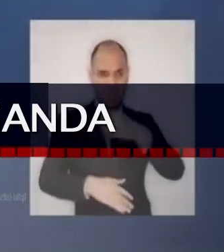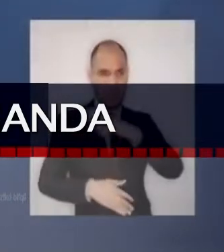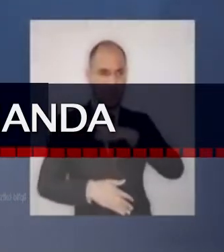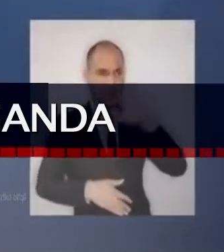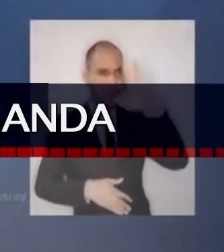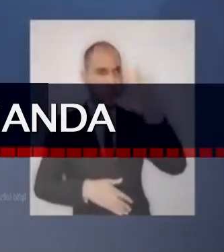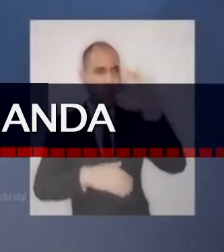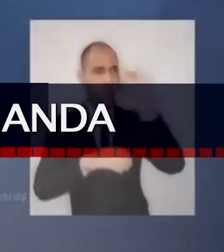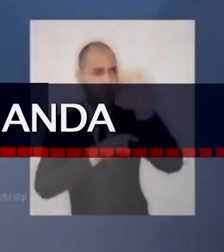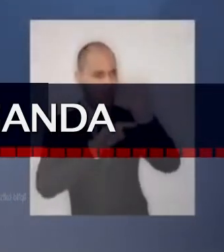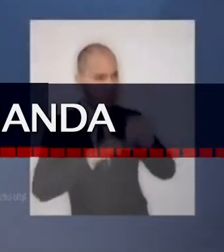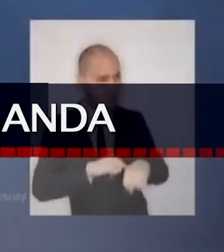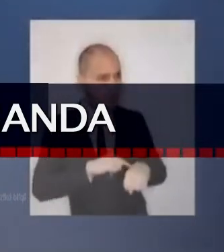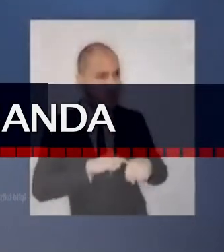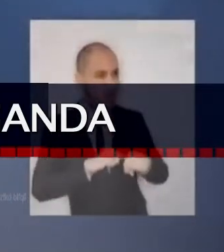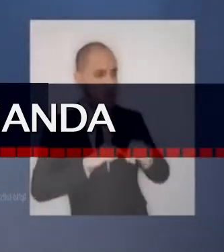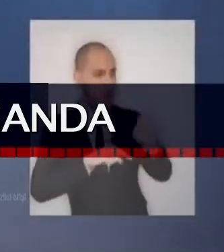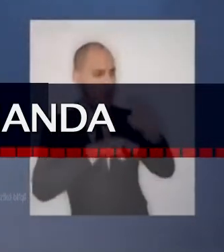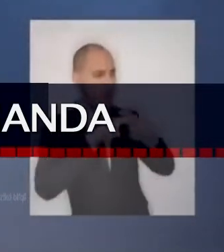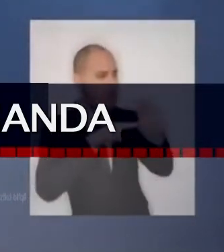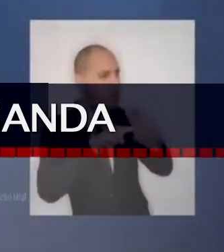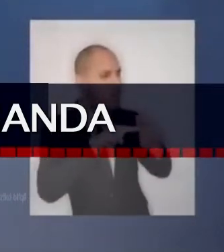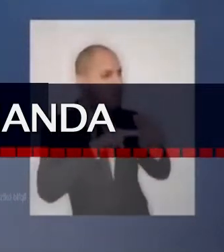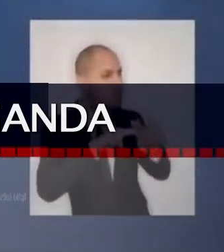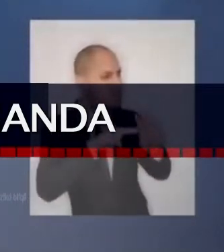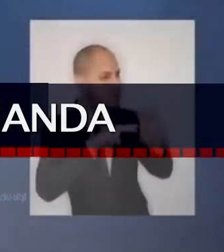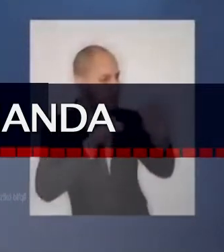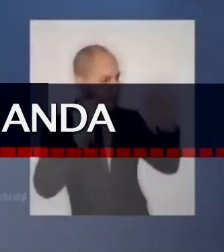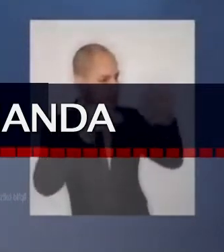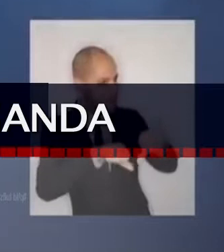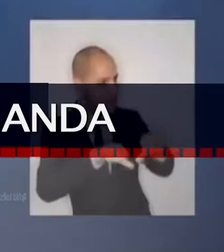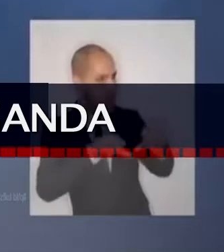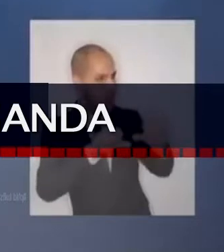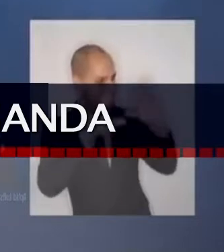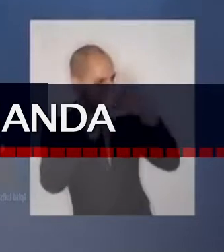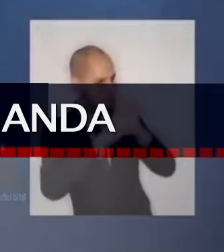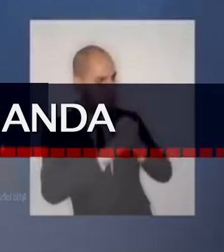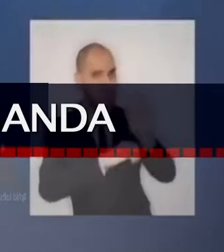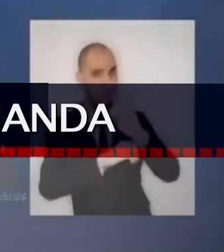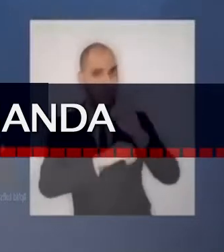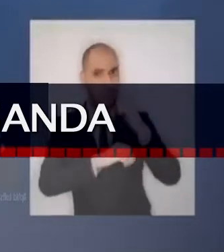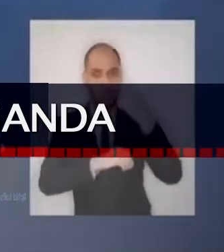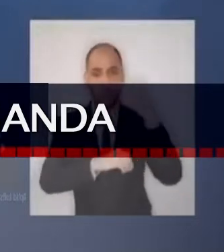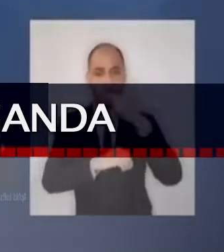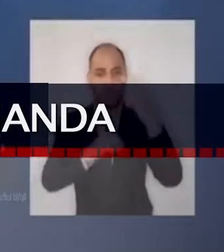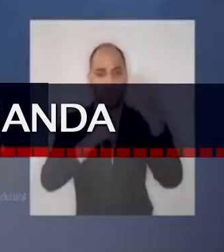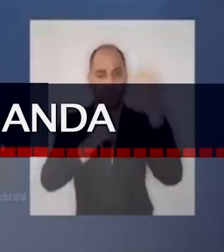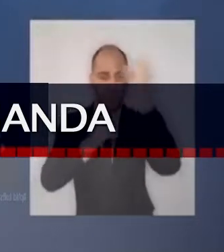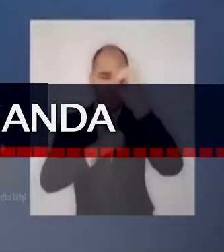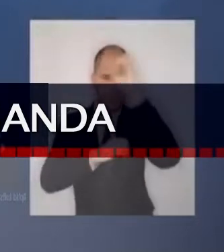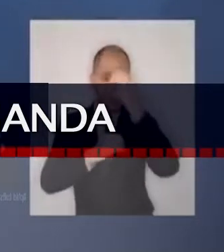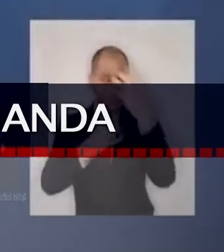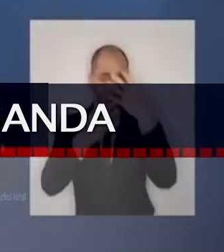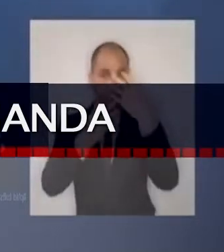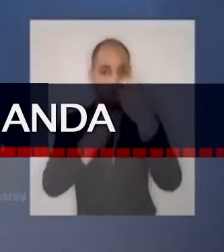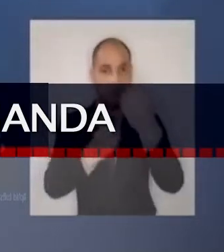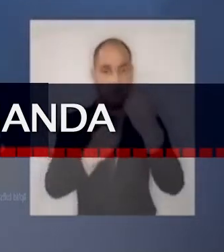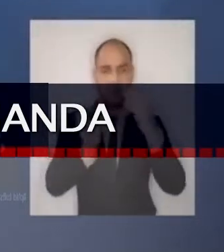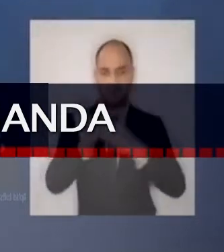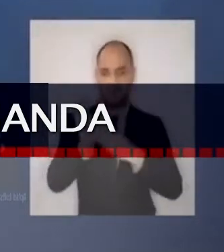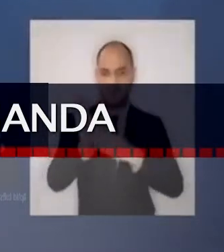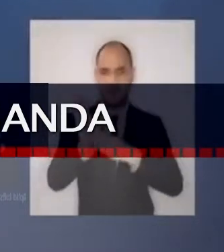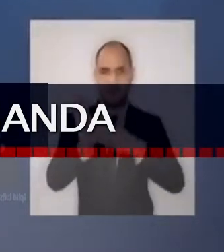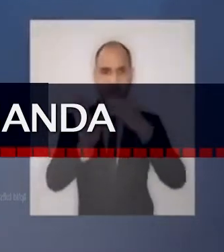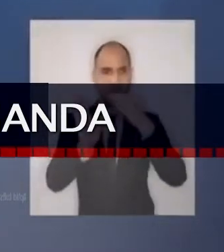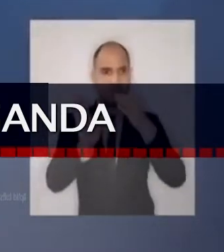incluye que es preciso reiterar una vez más que no existe la Iglesia Evangélica, sino las Iglesias